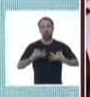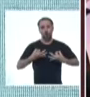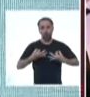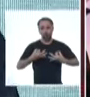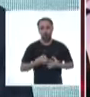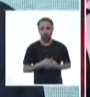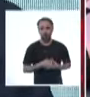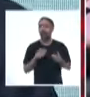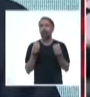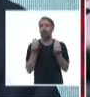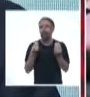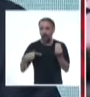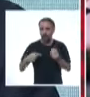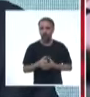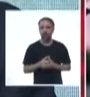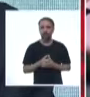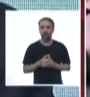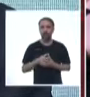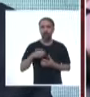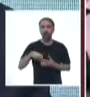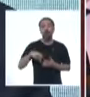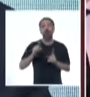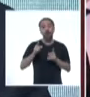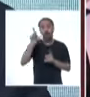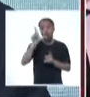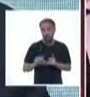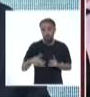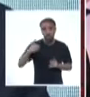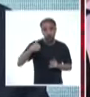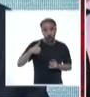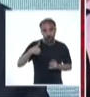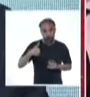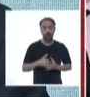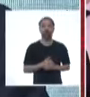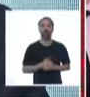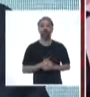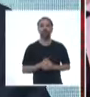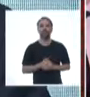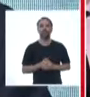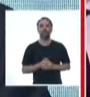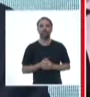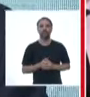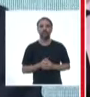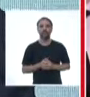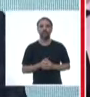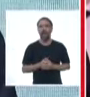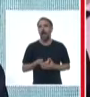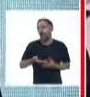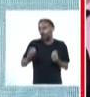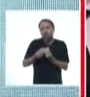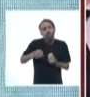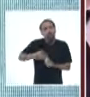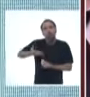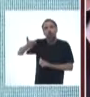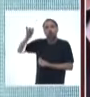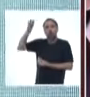2 + 2 es 4 no Y eso que soy profesora de matemáticas pero eh claramente la sociedad es la